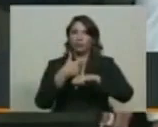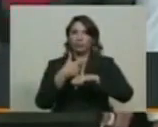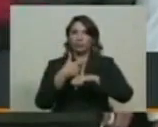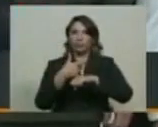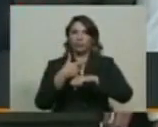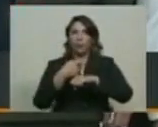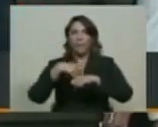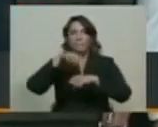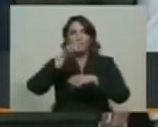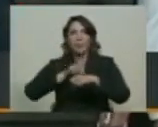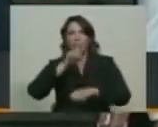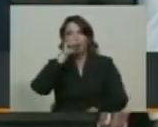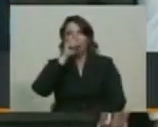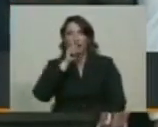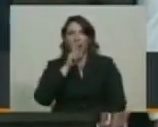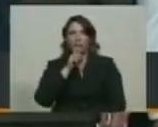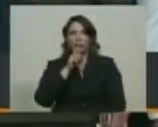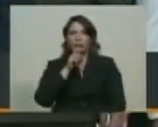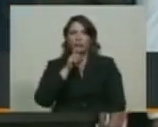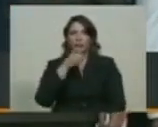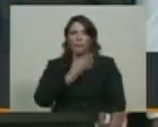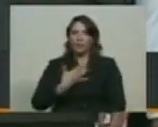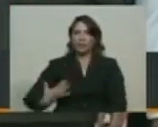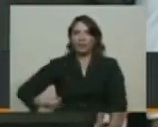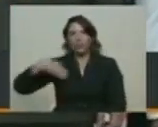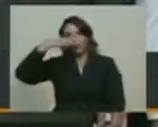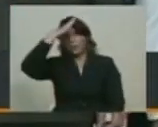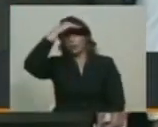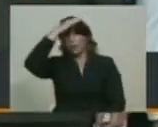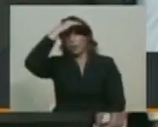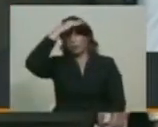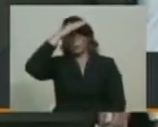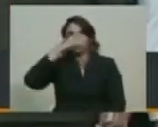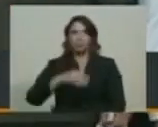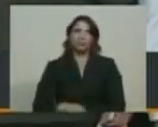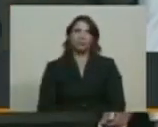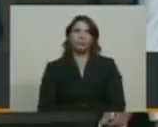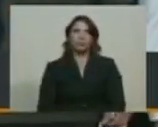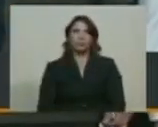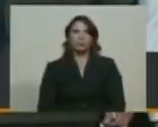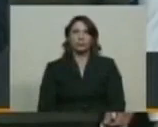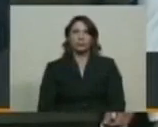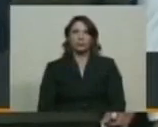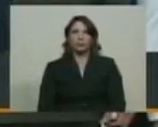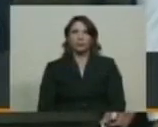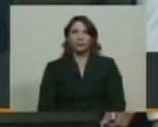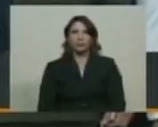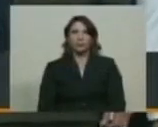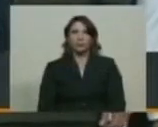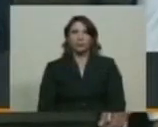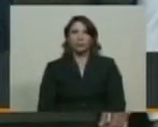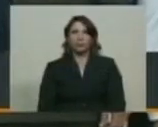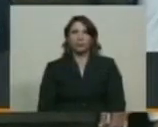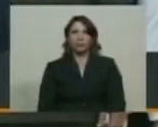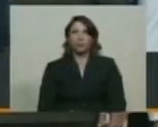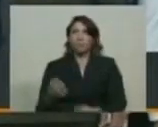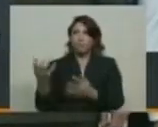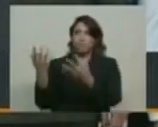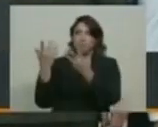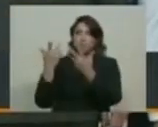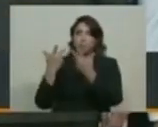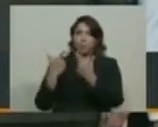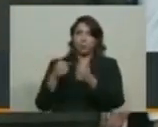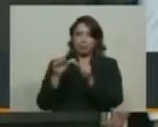el primer año del presidente Donald Trump. Y cuenta lujo de detalles.